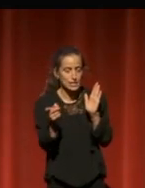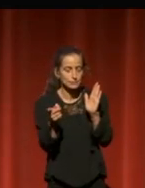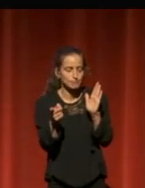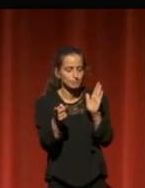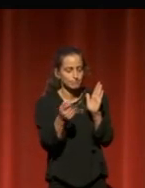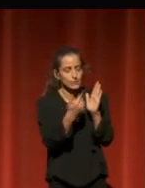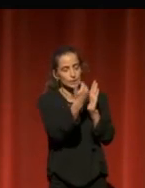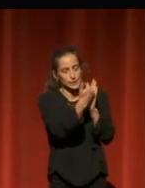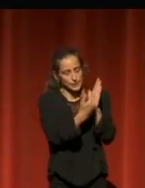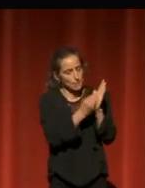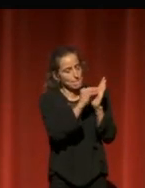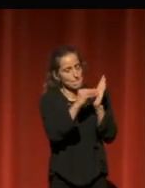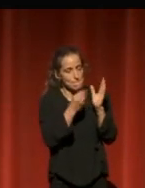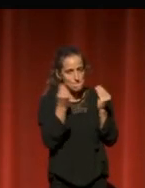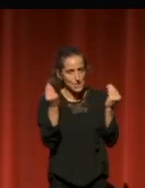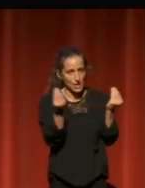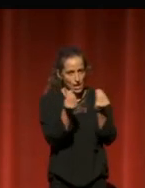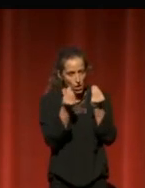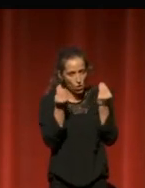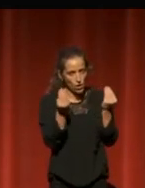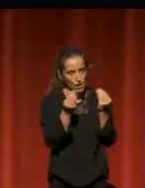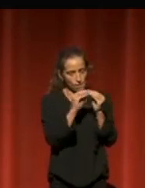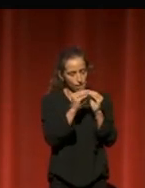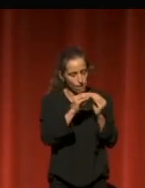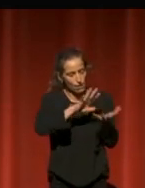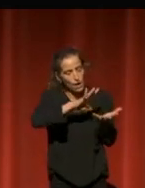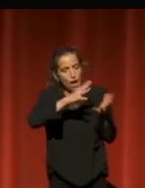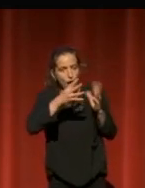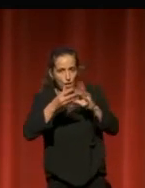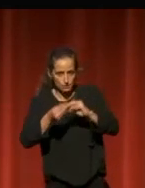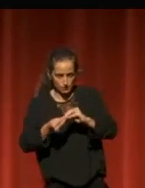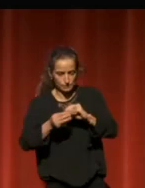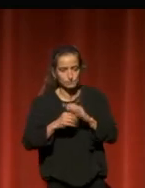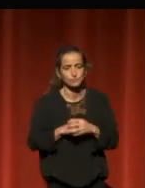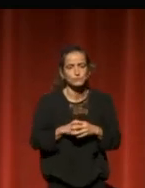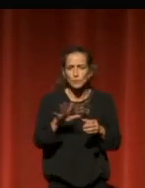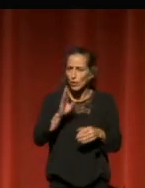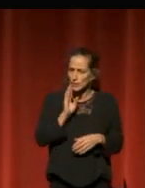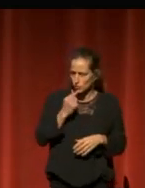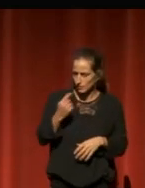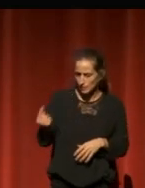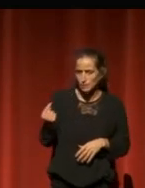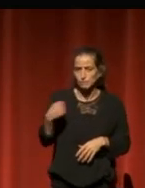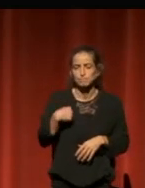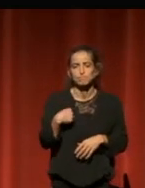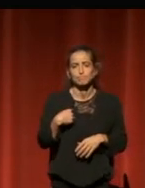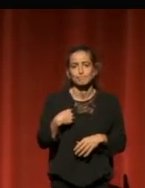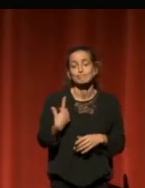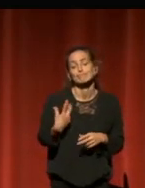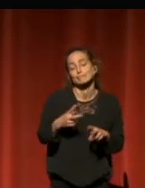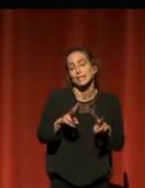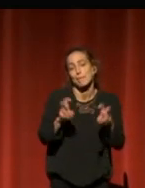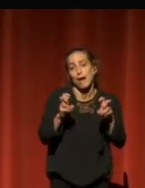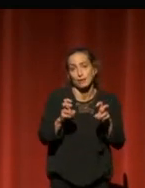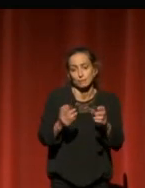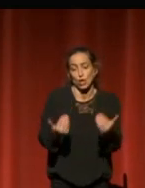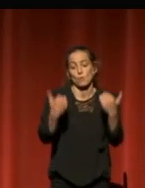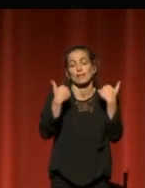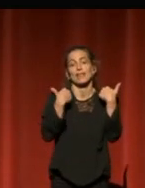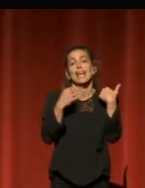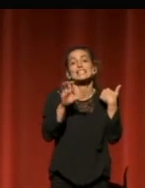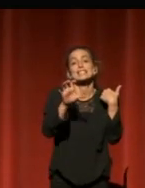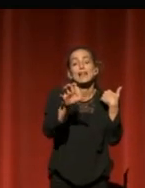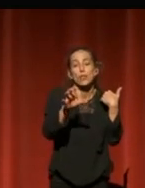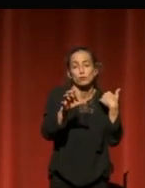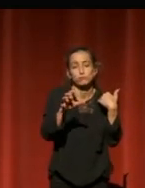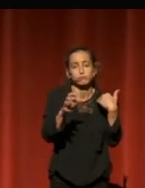mejorarlas, adaptarlas. Sin embargo, como bien decías tú, el marco competencial del Estado es limitado